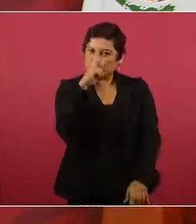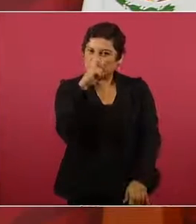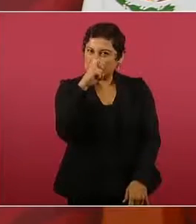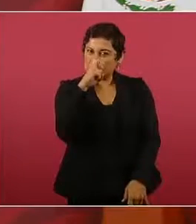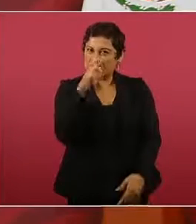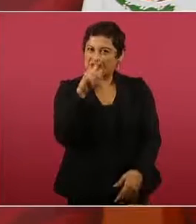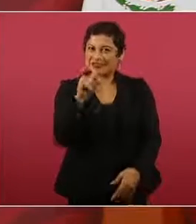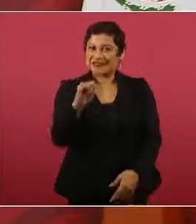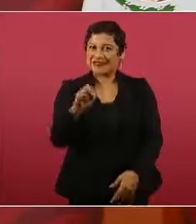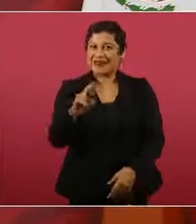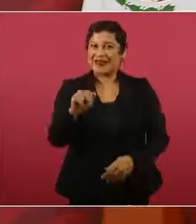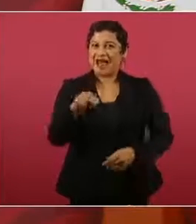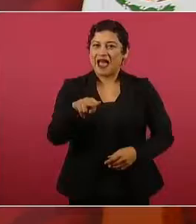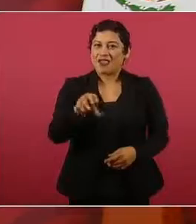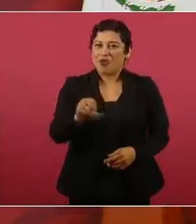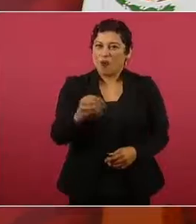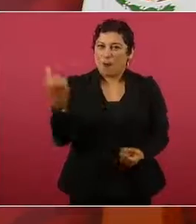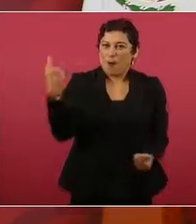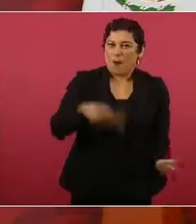Pero eran